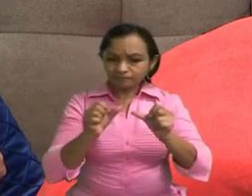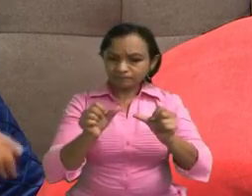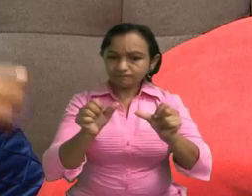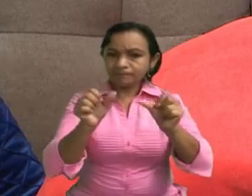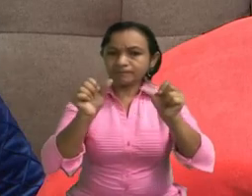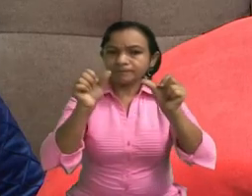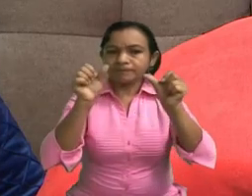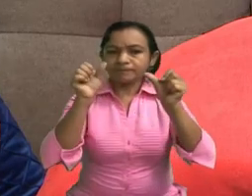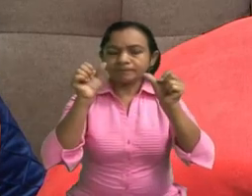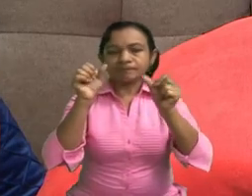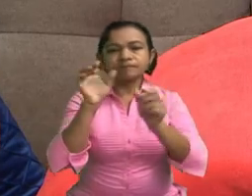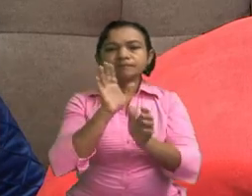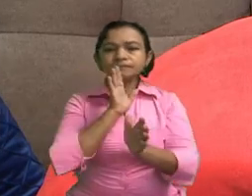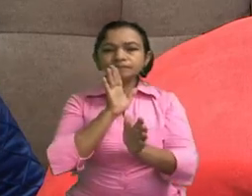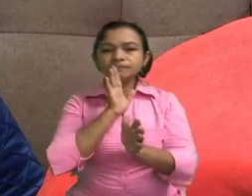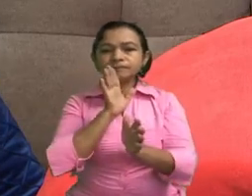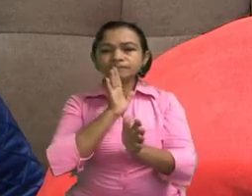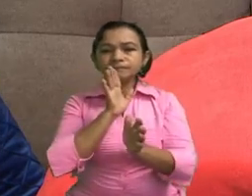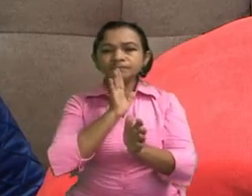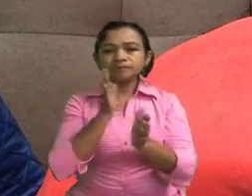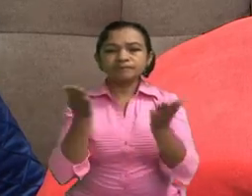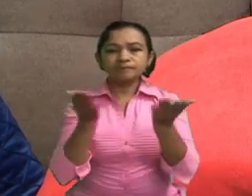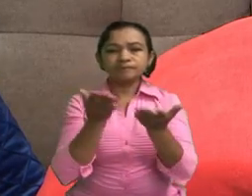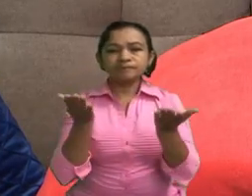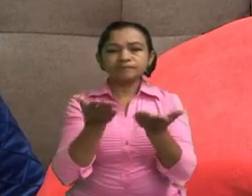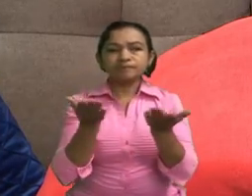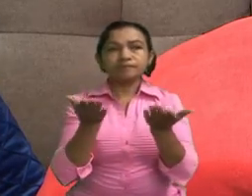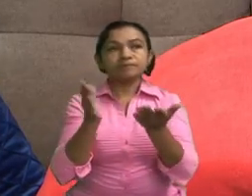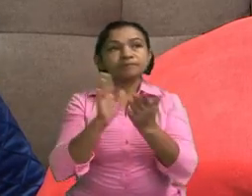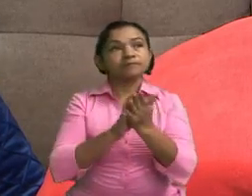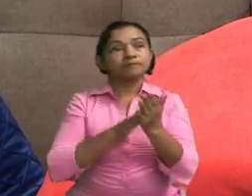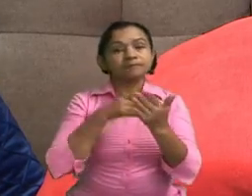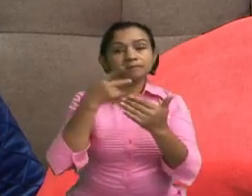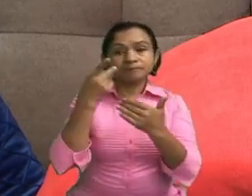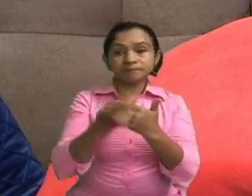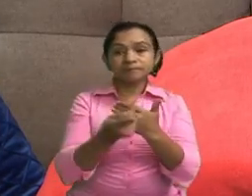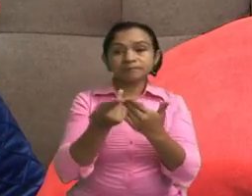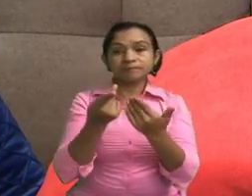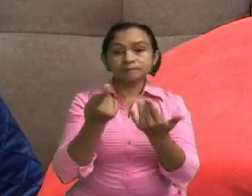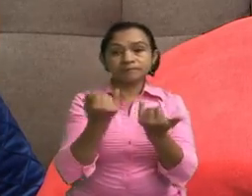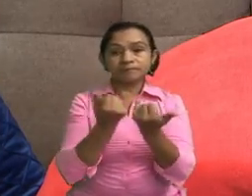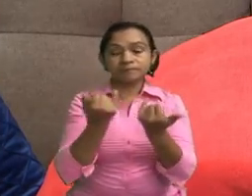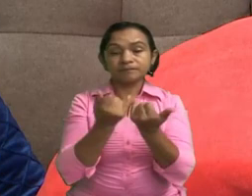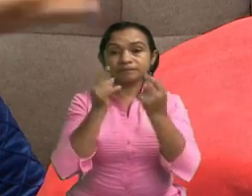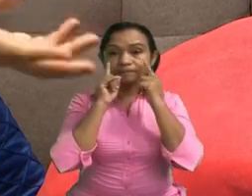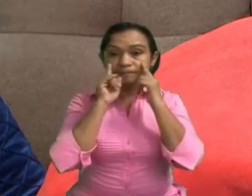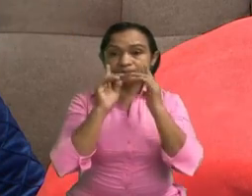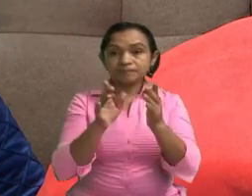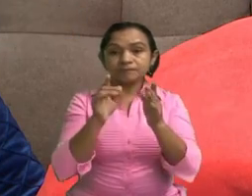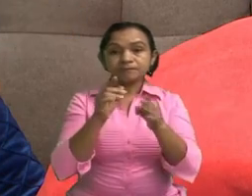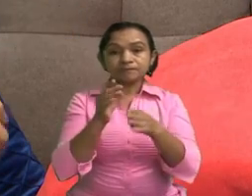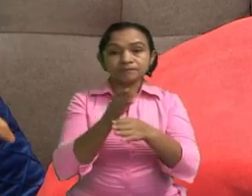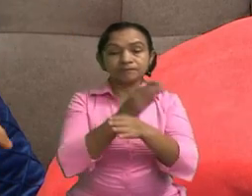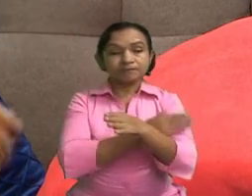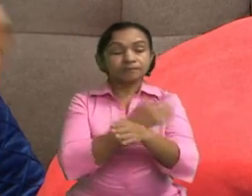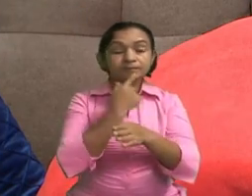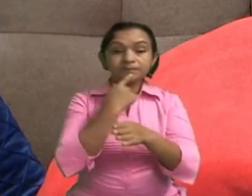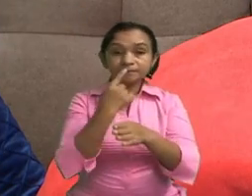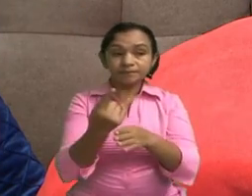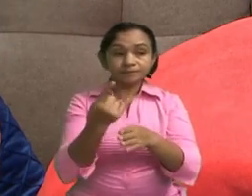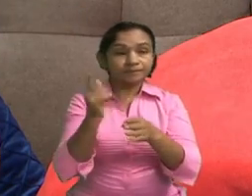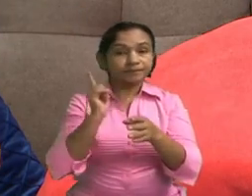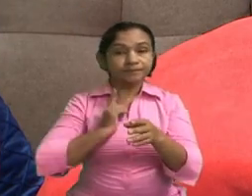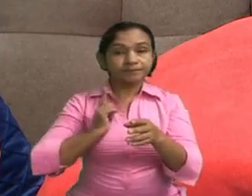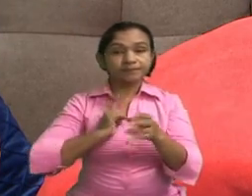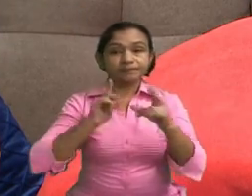Estamos hablando incluso un programa que no únicamente se limita a esta reserva, y como decía usted, no solamente tenemos